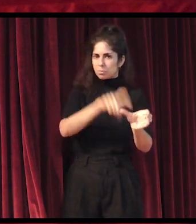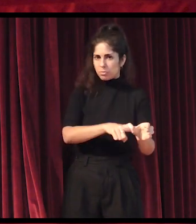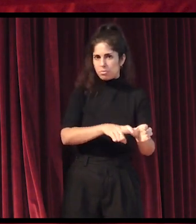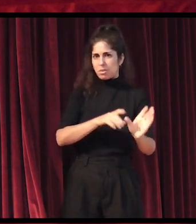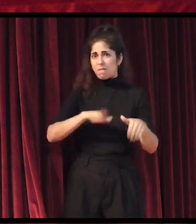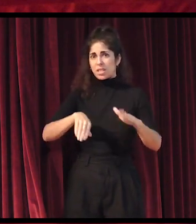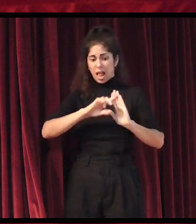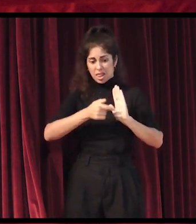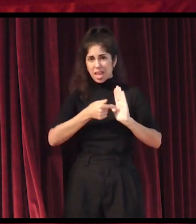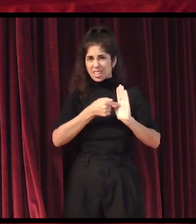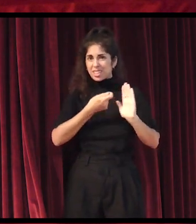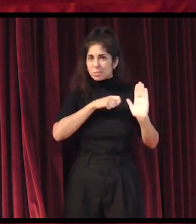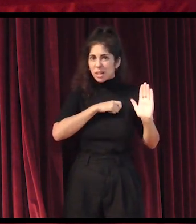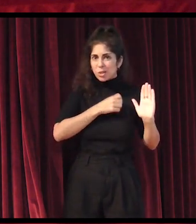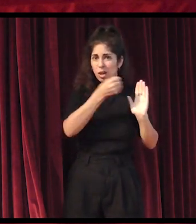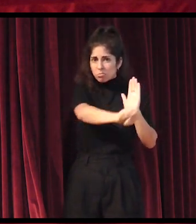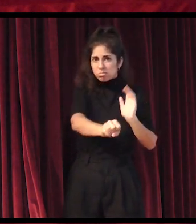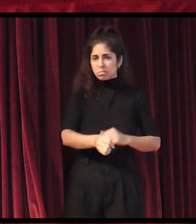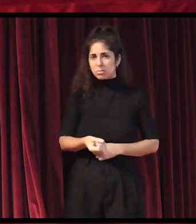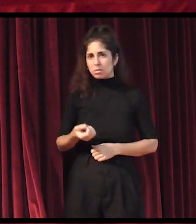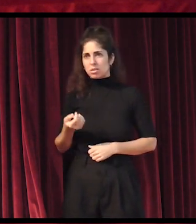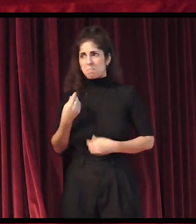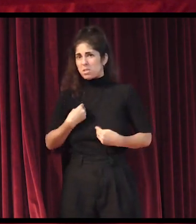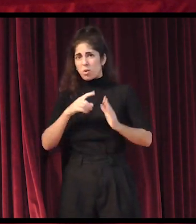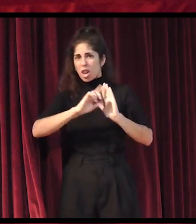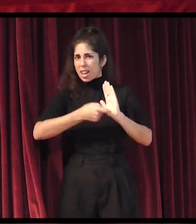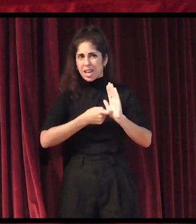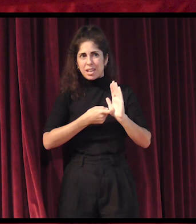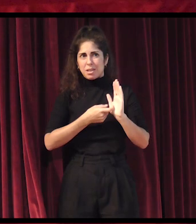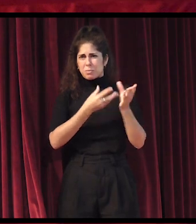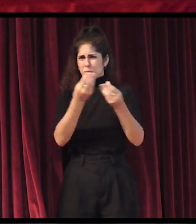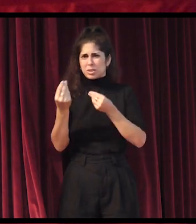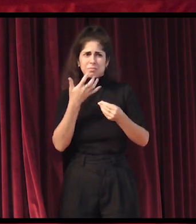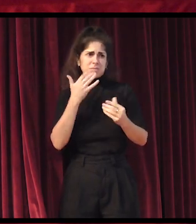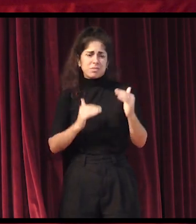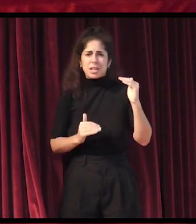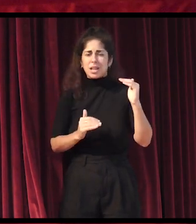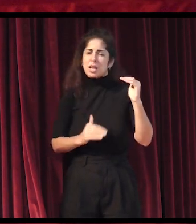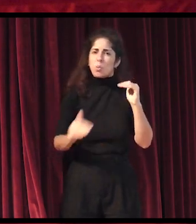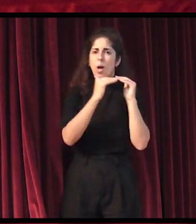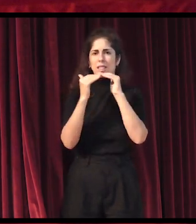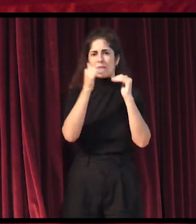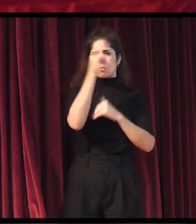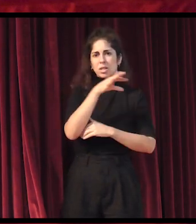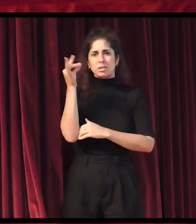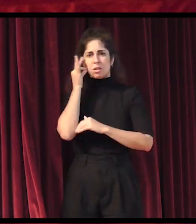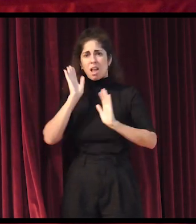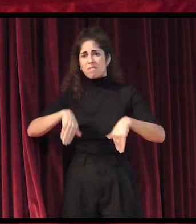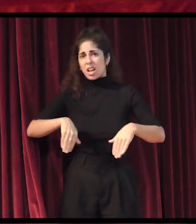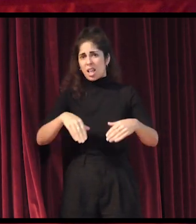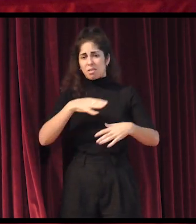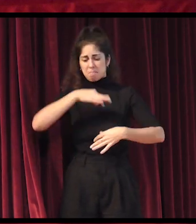leyes de igualdad entre mujeres y hombres, o leyes que son papel mojado, que no son prioridad